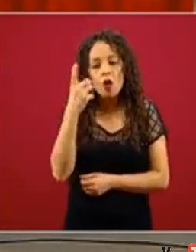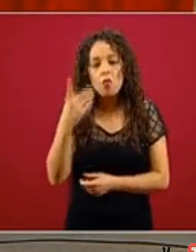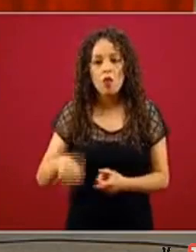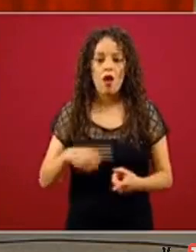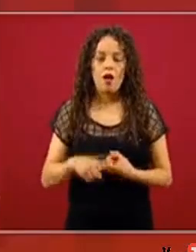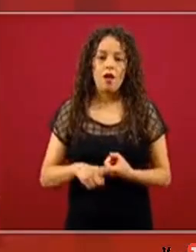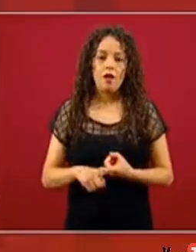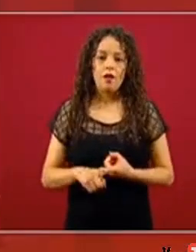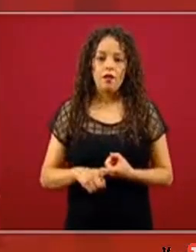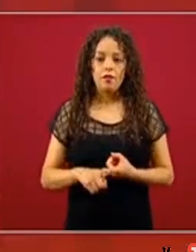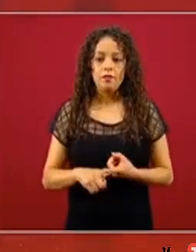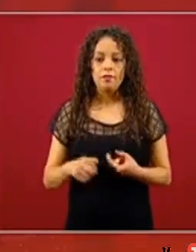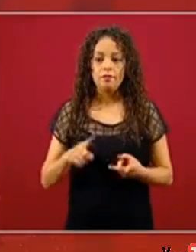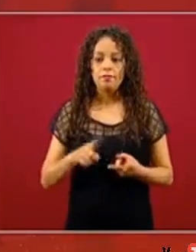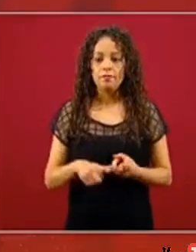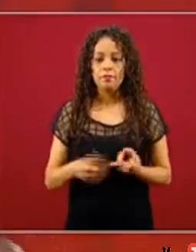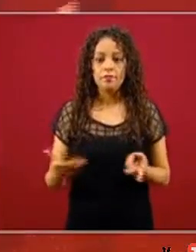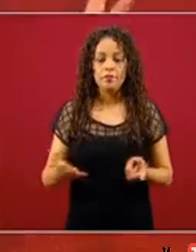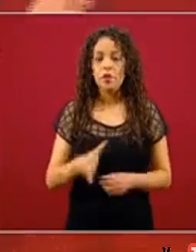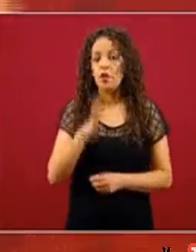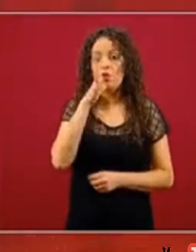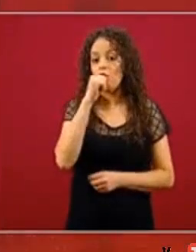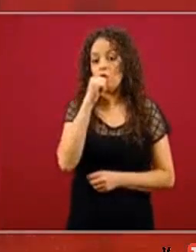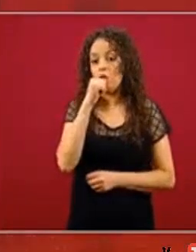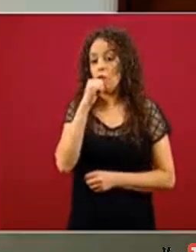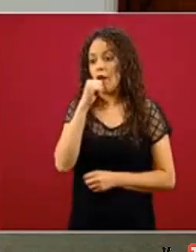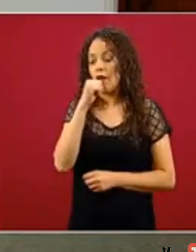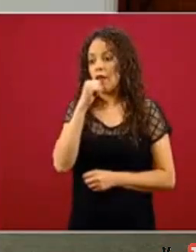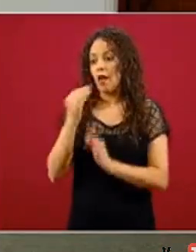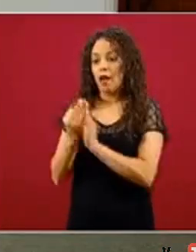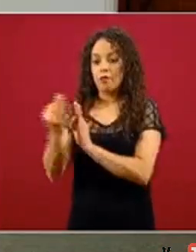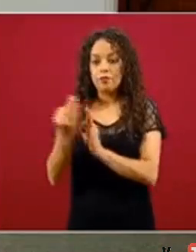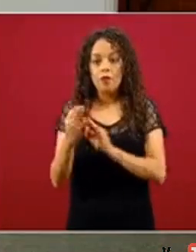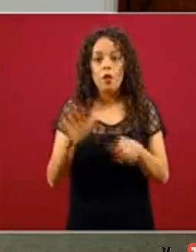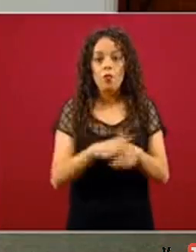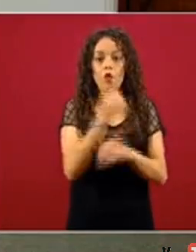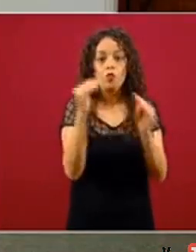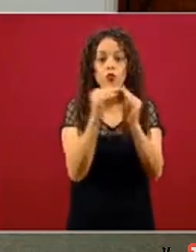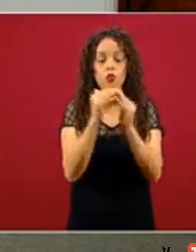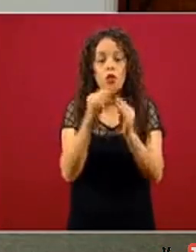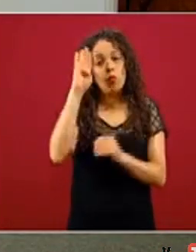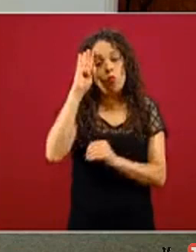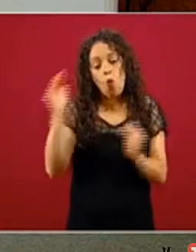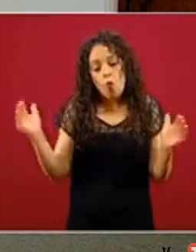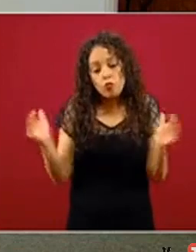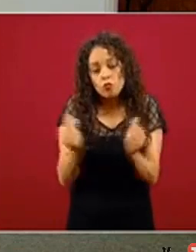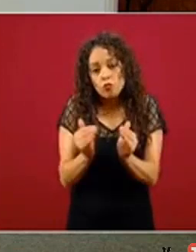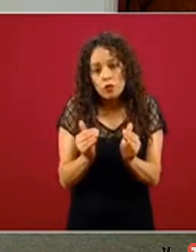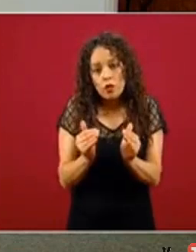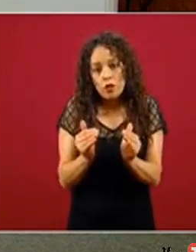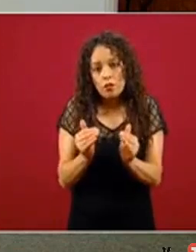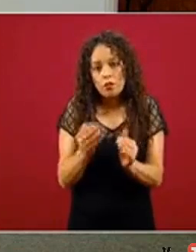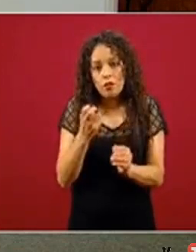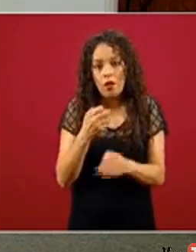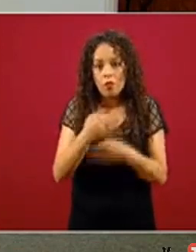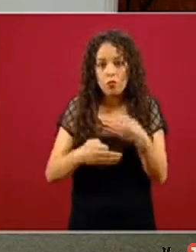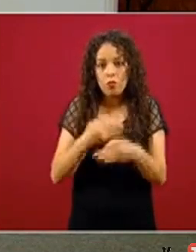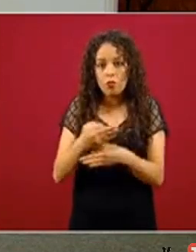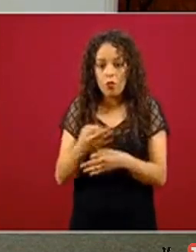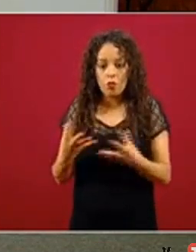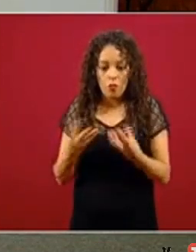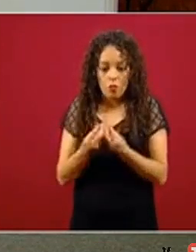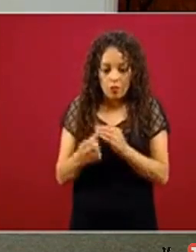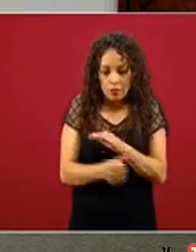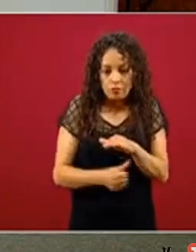tiene posibilidades de guardar la sana distancia porque vive en un espacio muy pequeño. Y estos factores